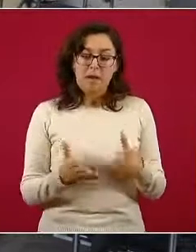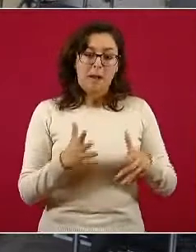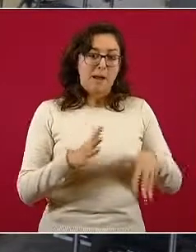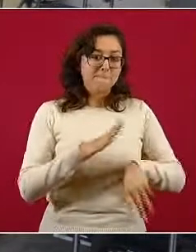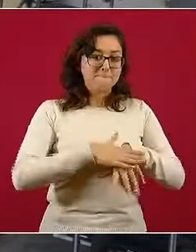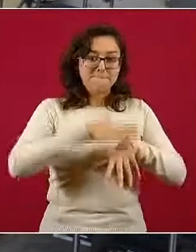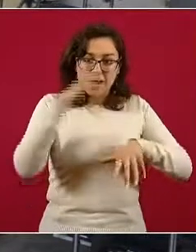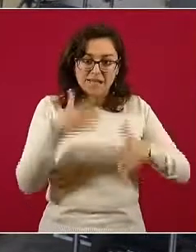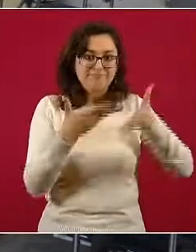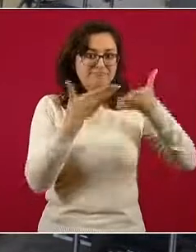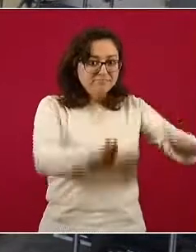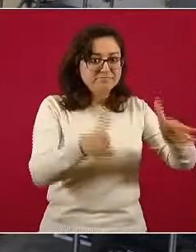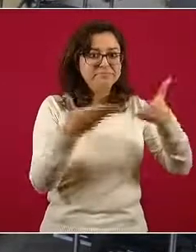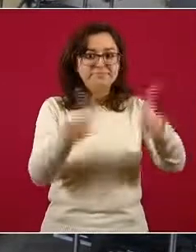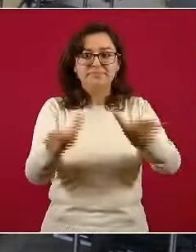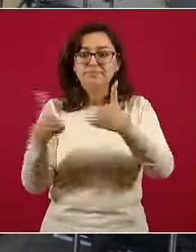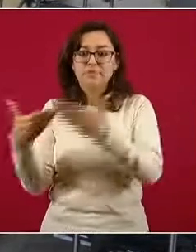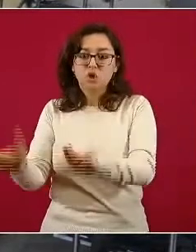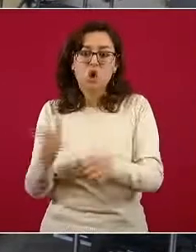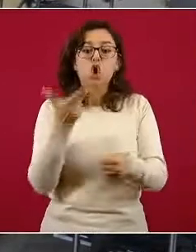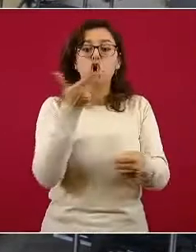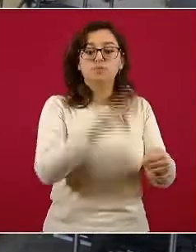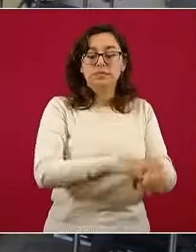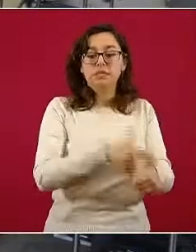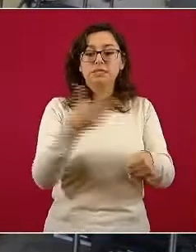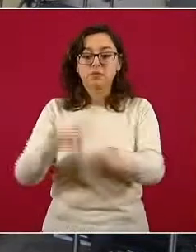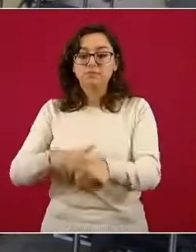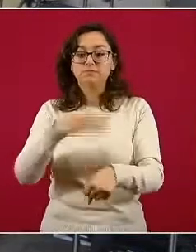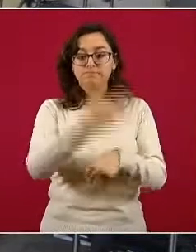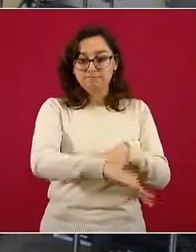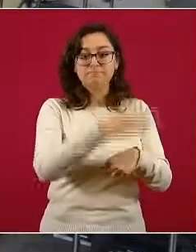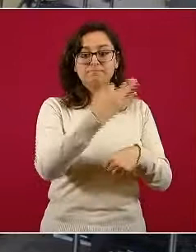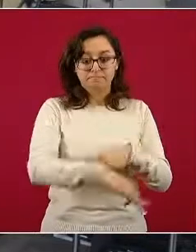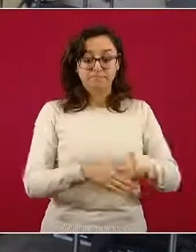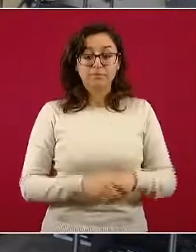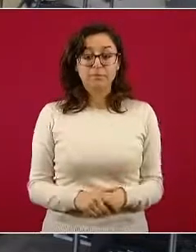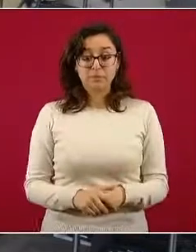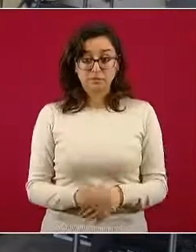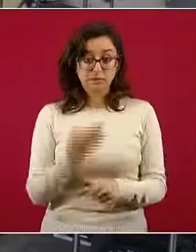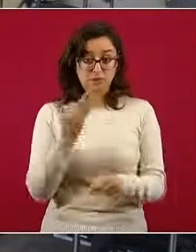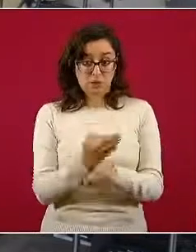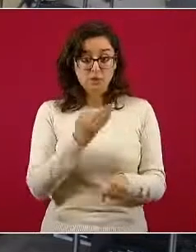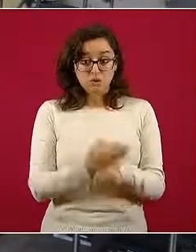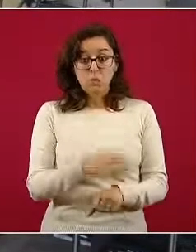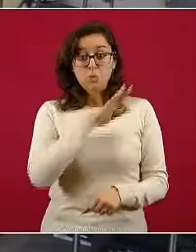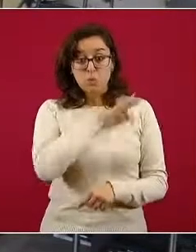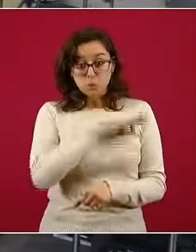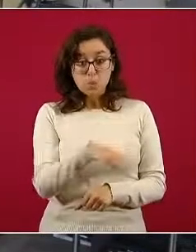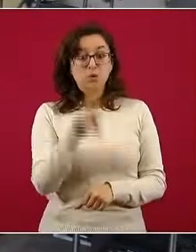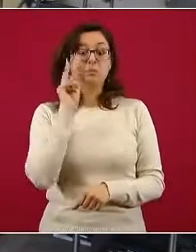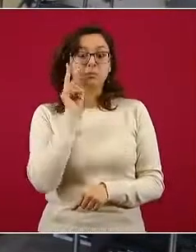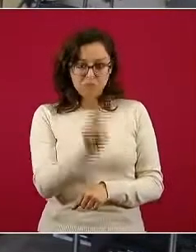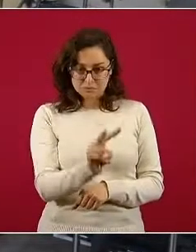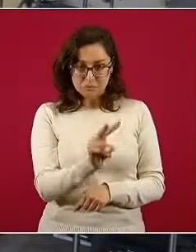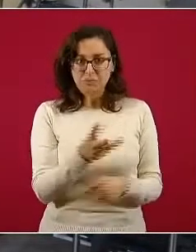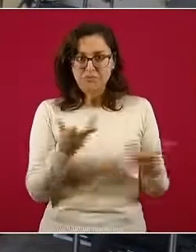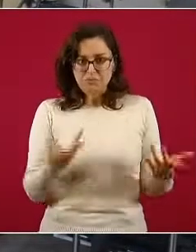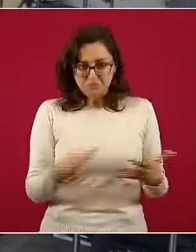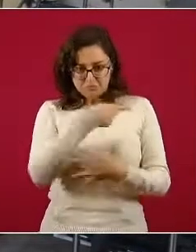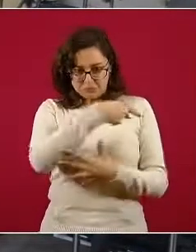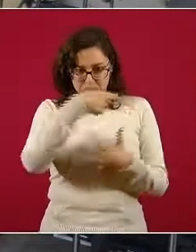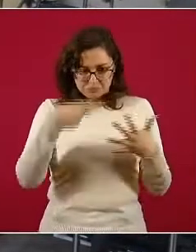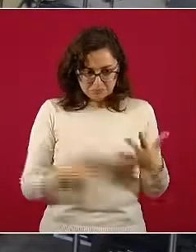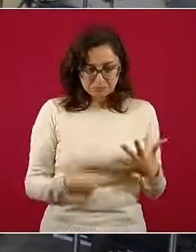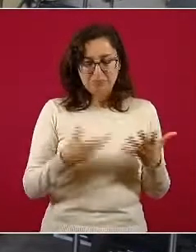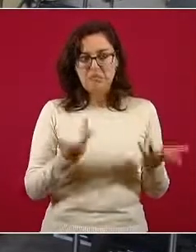la Ciudad de México a través de hospitales móviles. Esta estrategia ya ha funcionado en